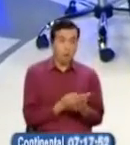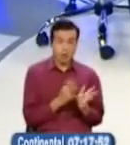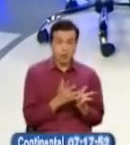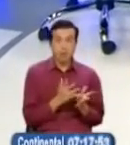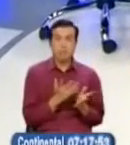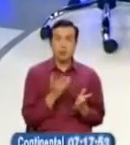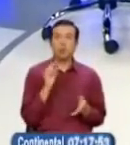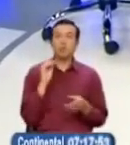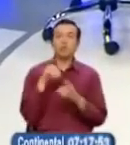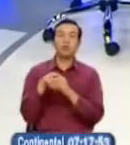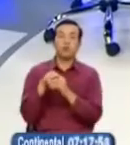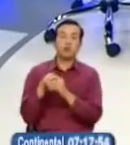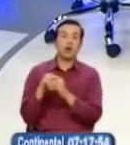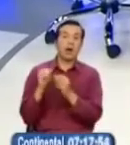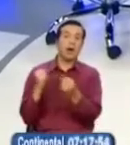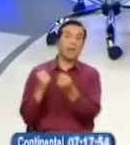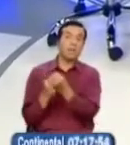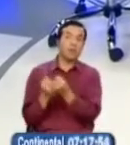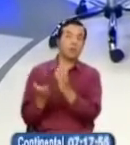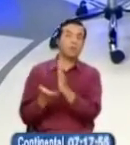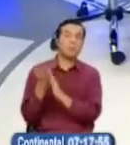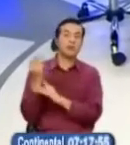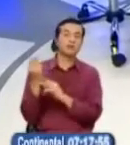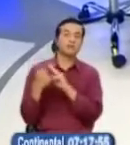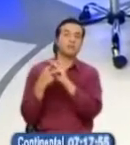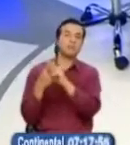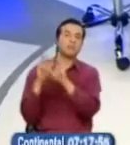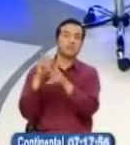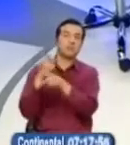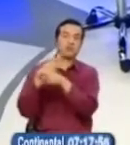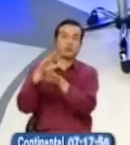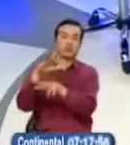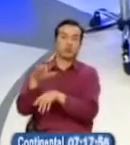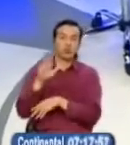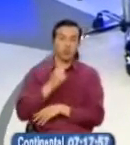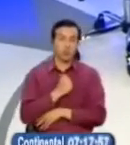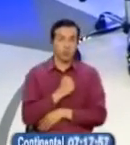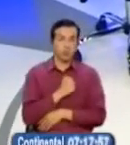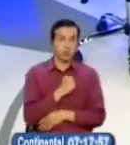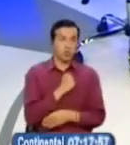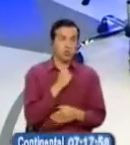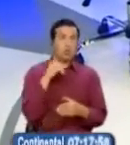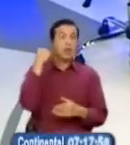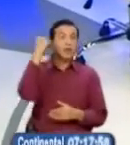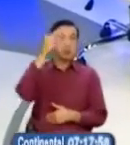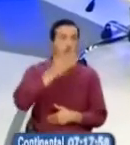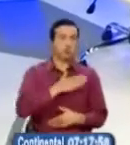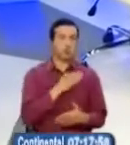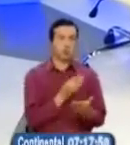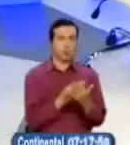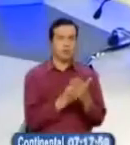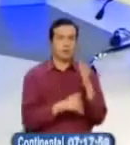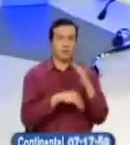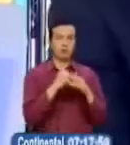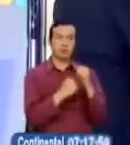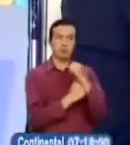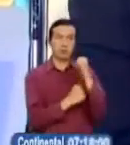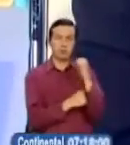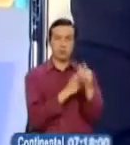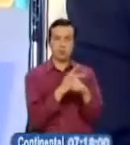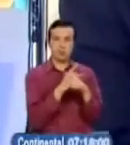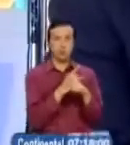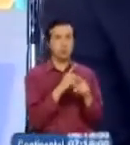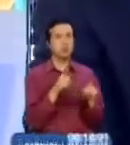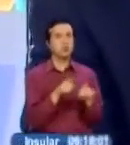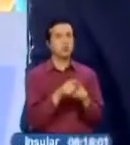estás generando la posibilidad de que aumente la producción y, por tanto, tu propio consumo a largo plazo. Fortaleciendo el sector productivo. Ahora, también